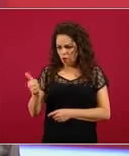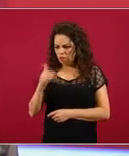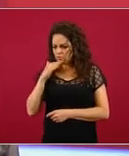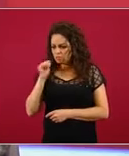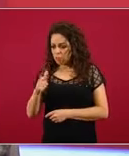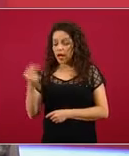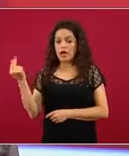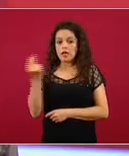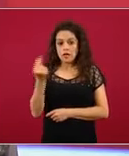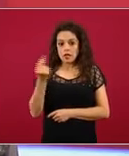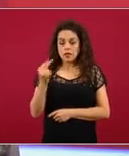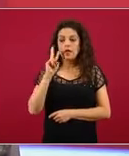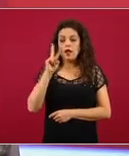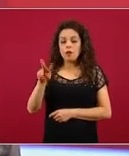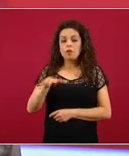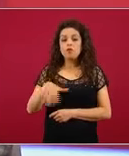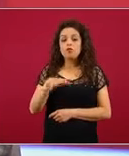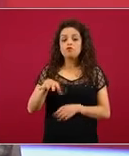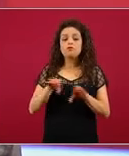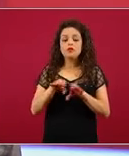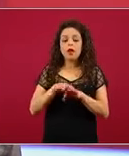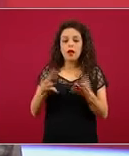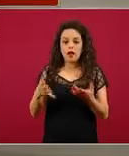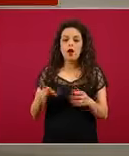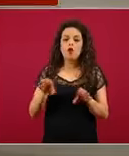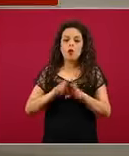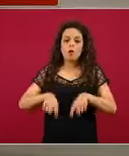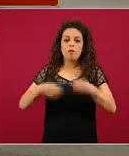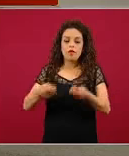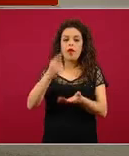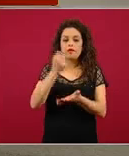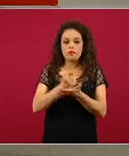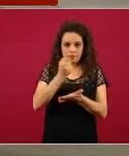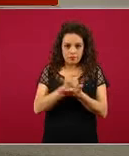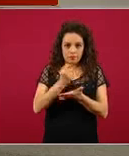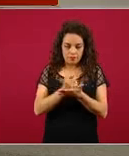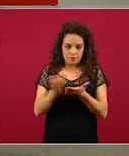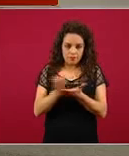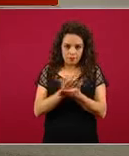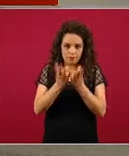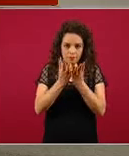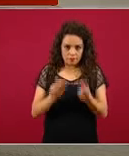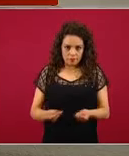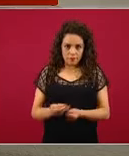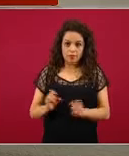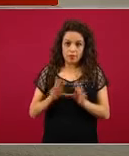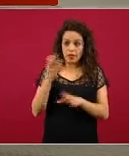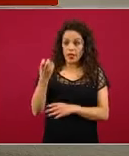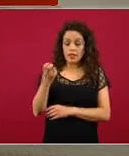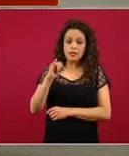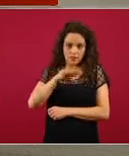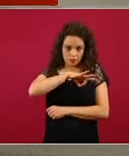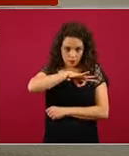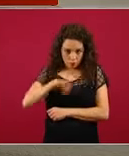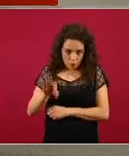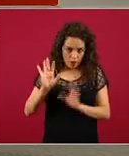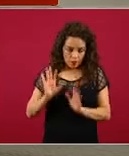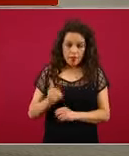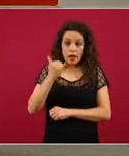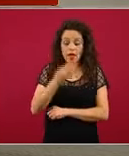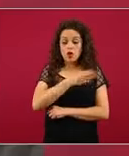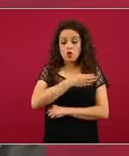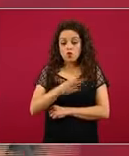que buscar su tratamiento médico, a veces es sencillamente rehabilitación cuando esto es posible. Y la buena